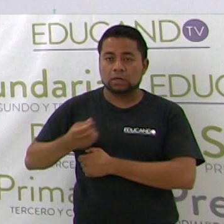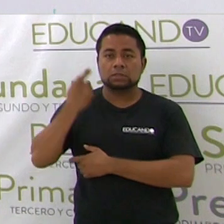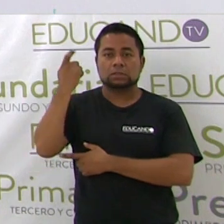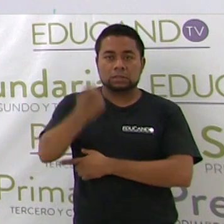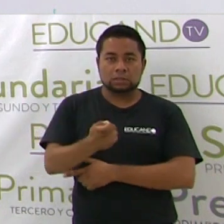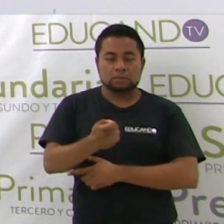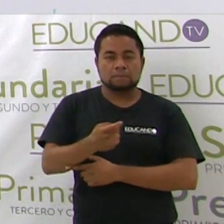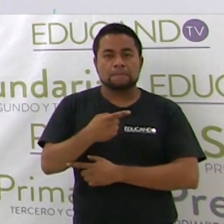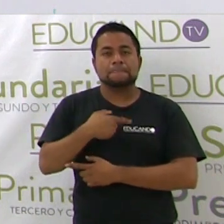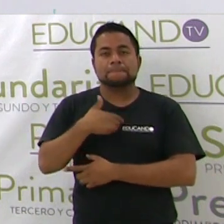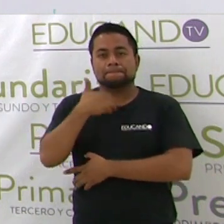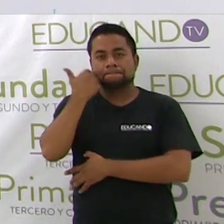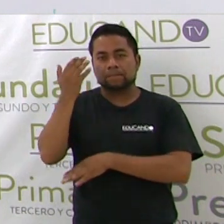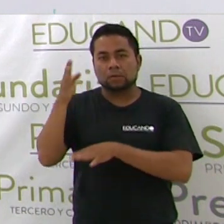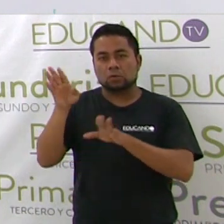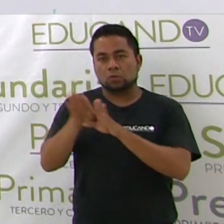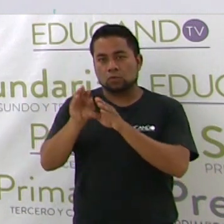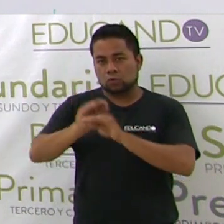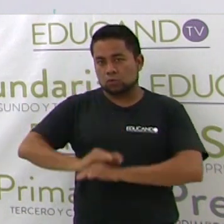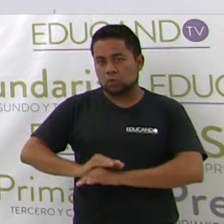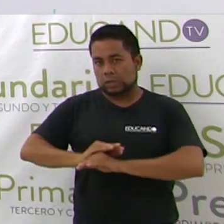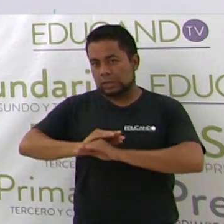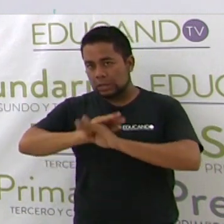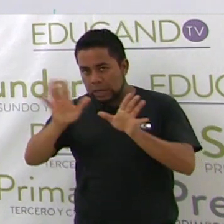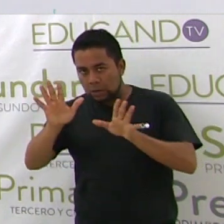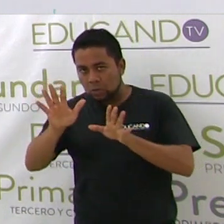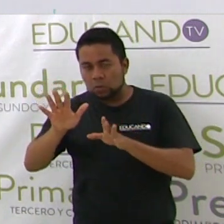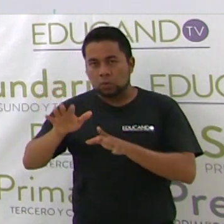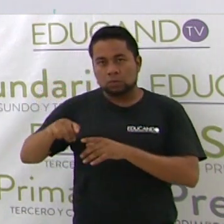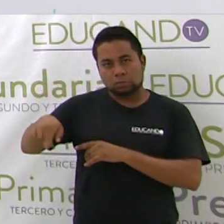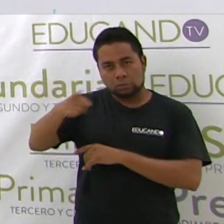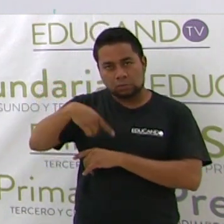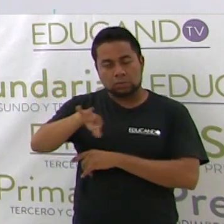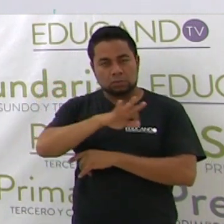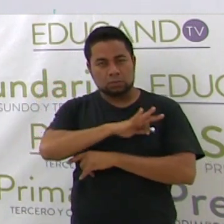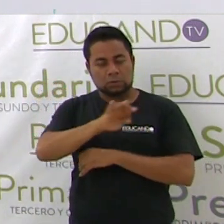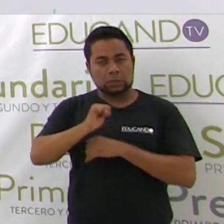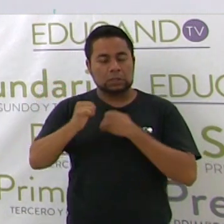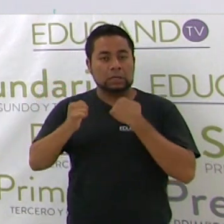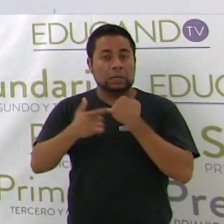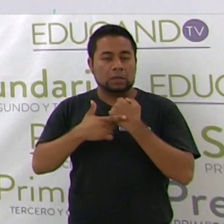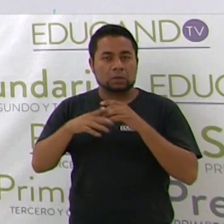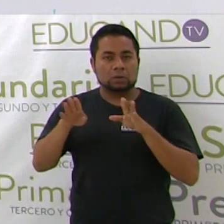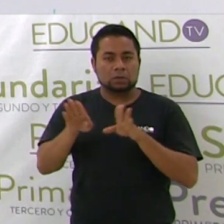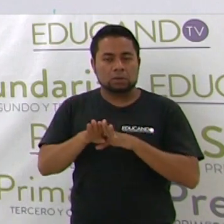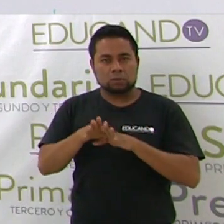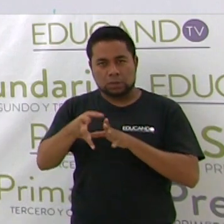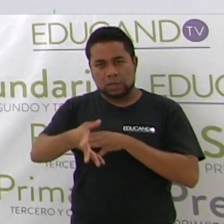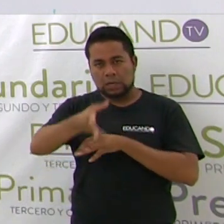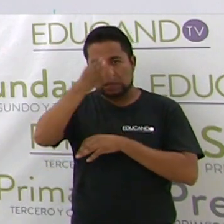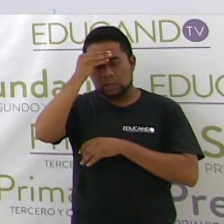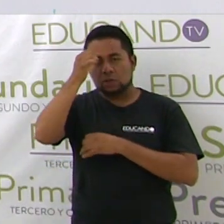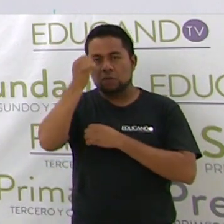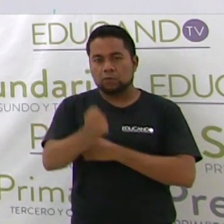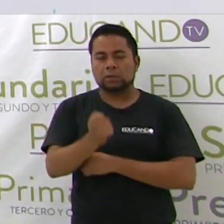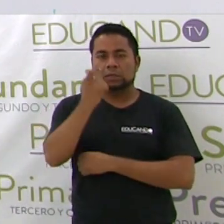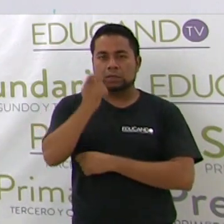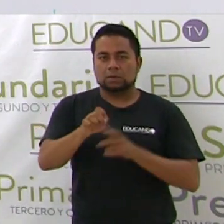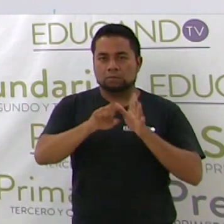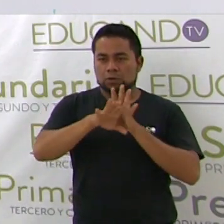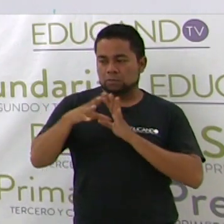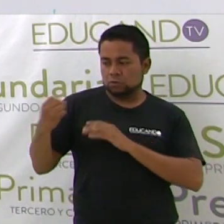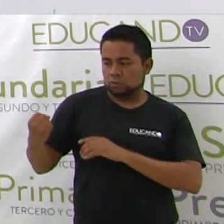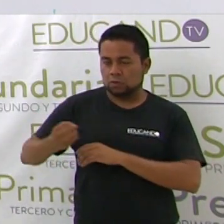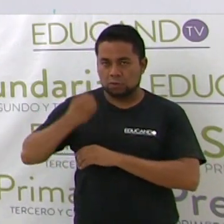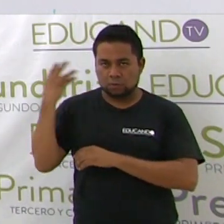es lo que quiero que quede claro y que ustedes puedan tener muy, muy aprendido? Es que una